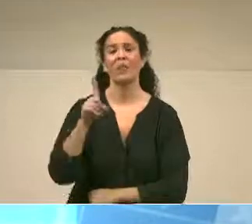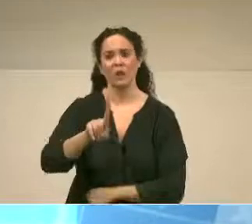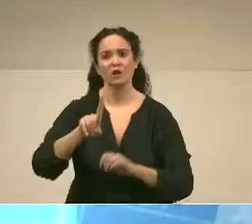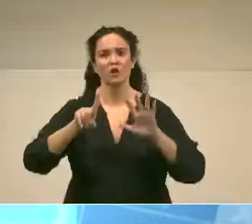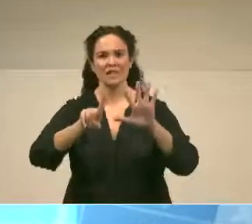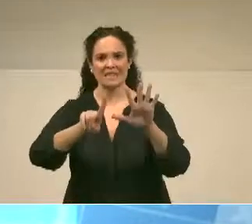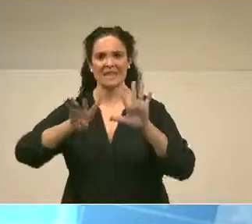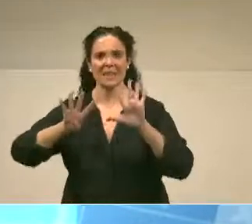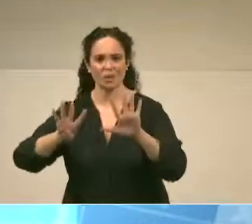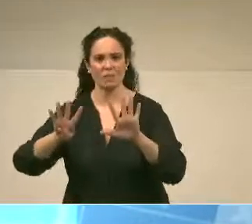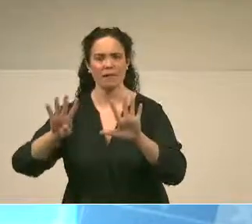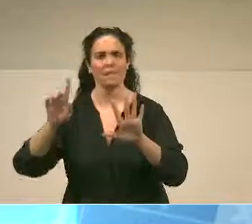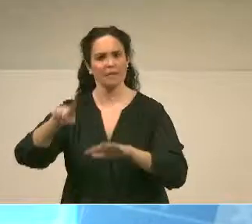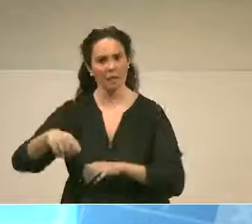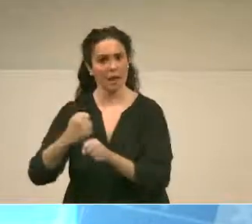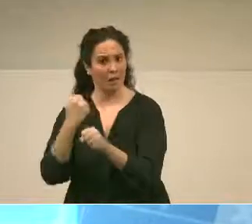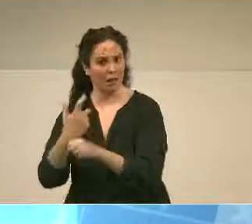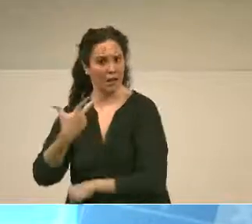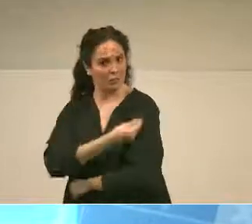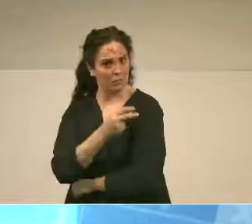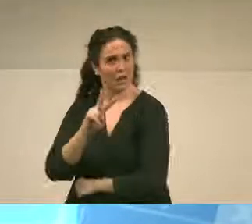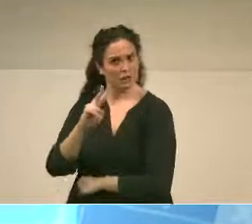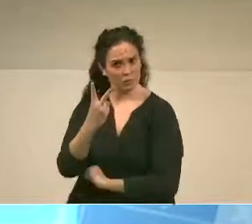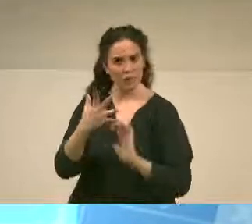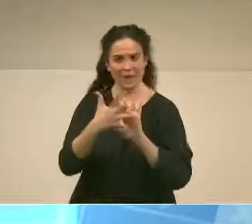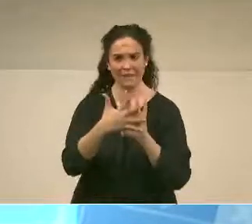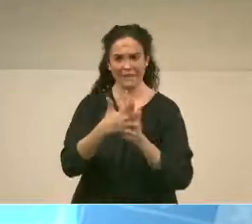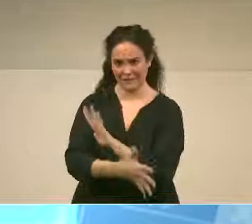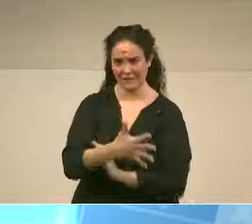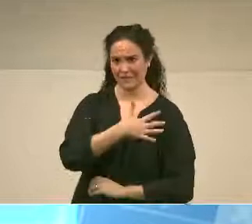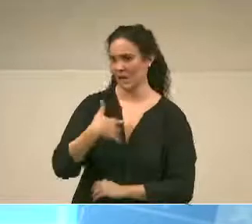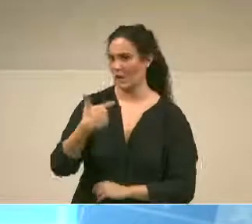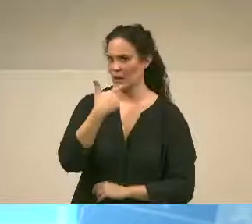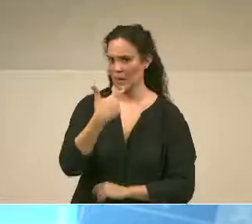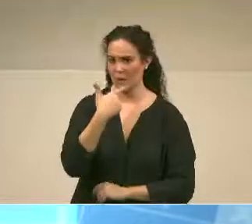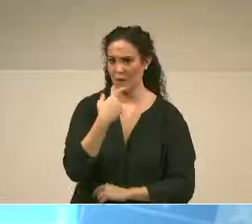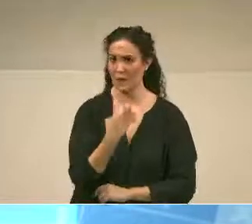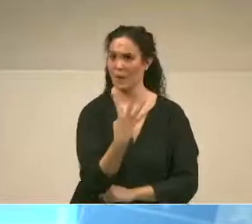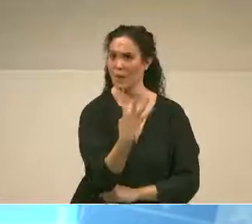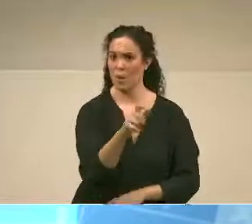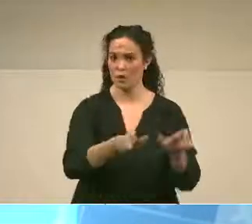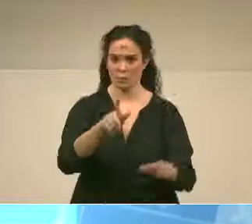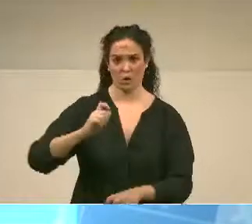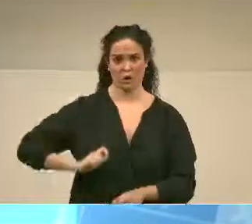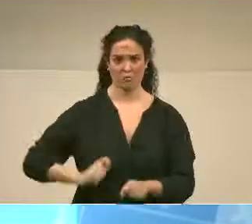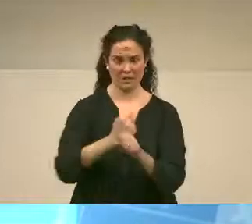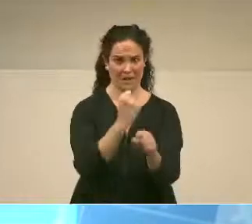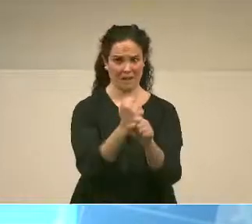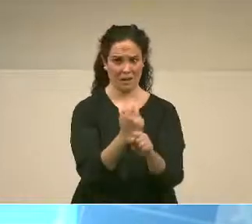169ek bigarrena. Hau da, Osakidetzako langile laurdenak baino gehiago jaso dute